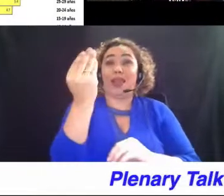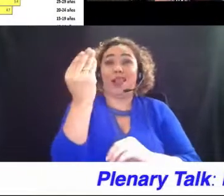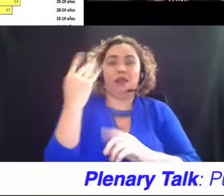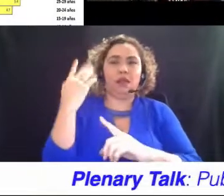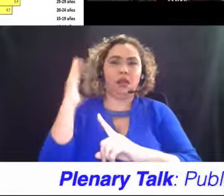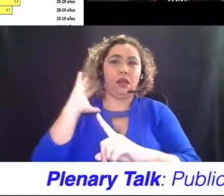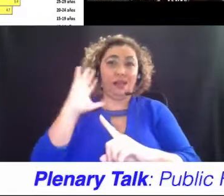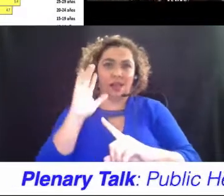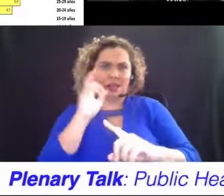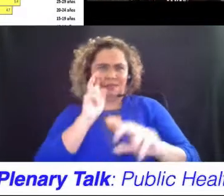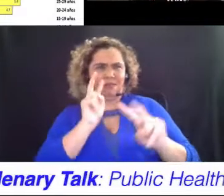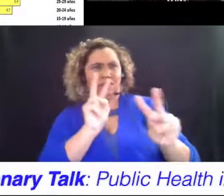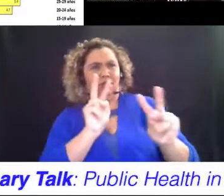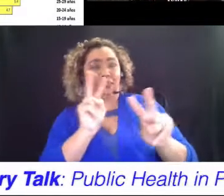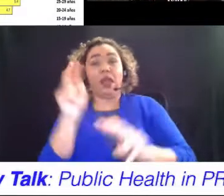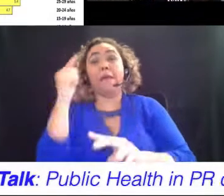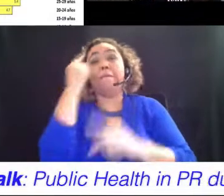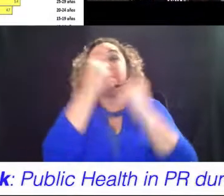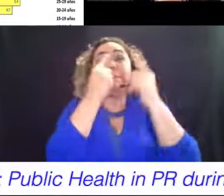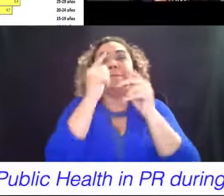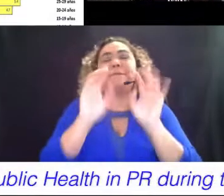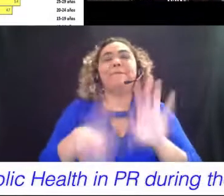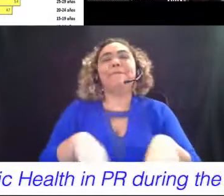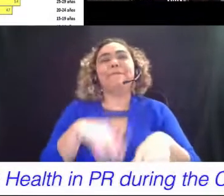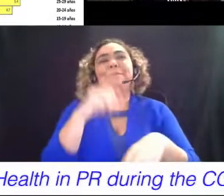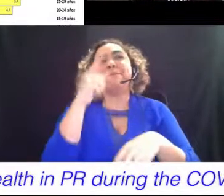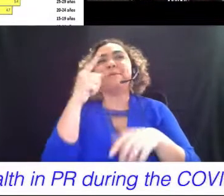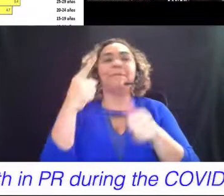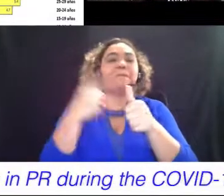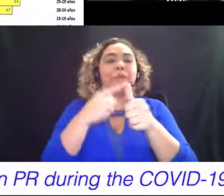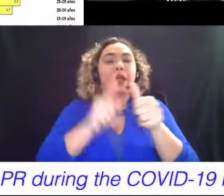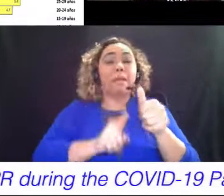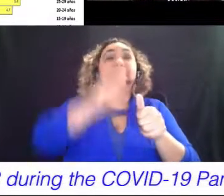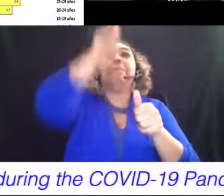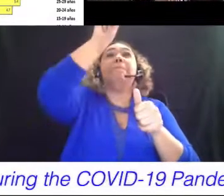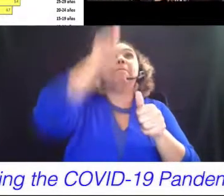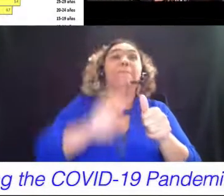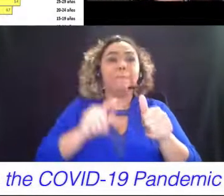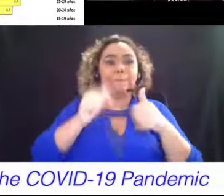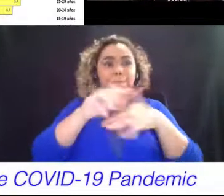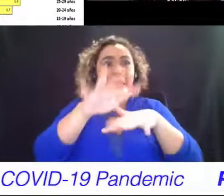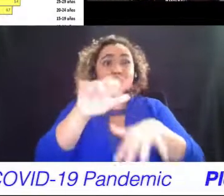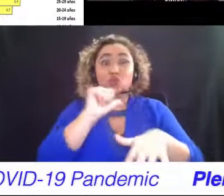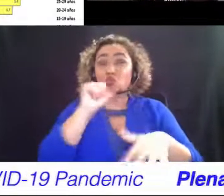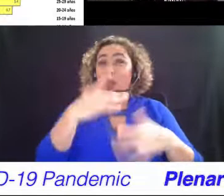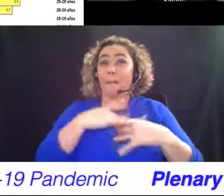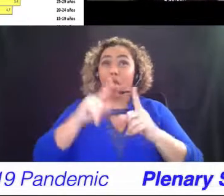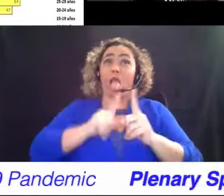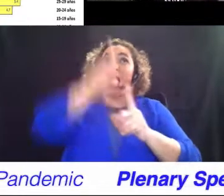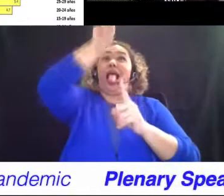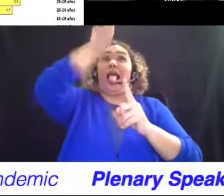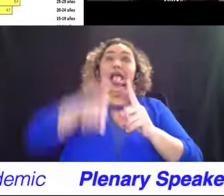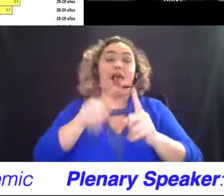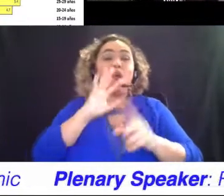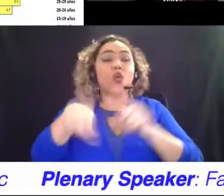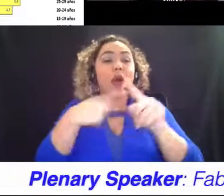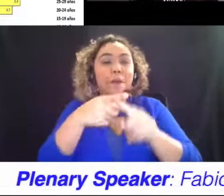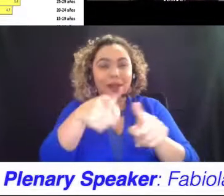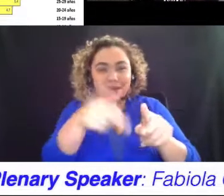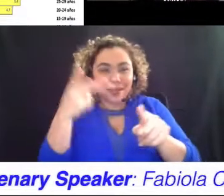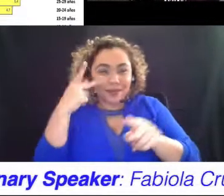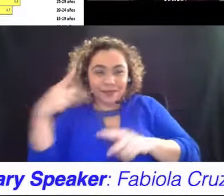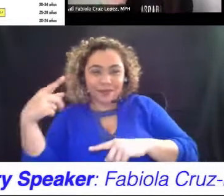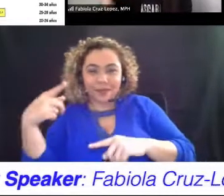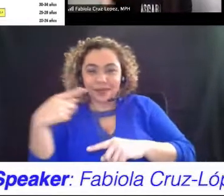Increíble, ¿verdad? Lo que nosotros pensábamos que había sido ese primer pico en marzo. No me gusta hablar de picos cuando estoy hablando de